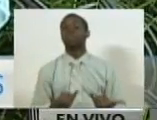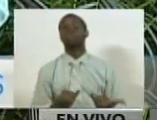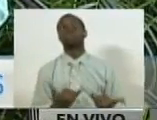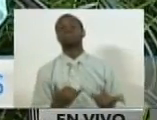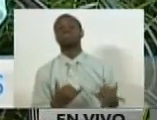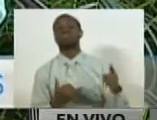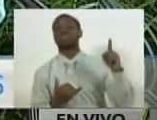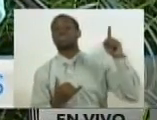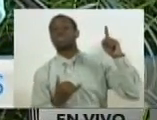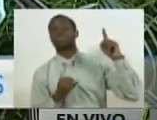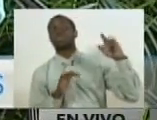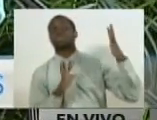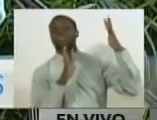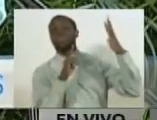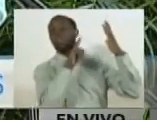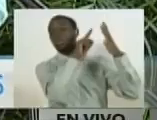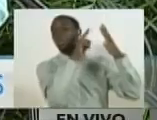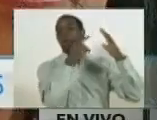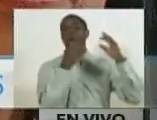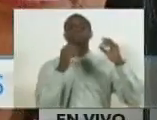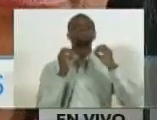un monstruo de mil cabezas.